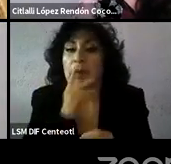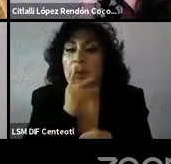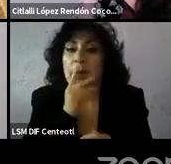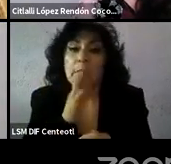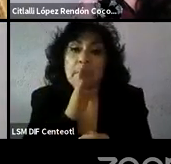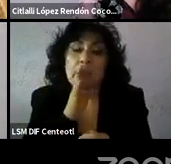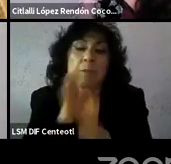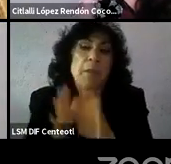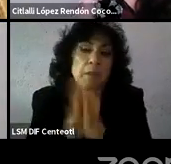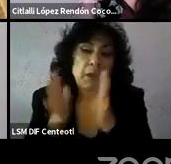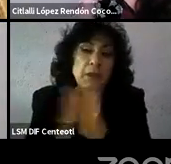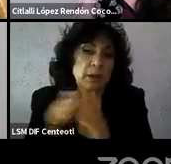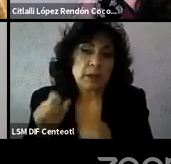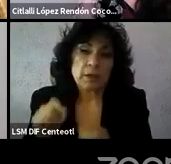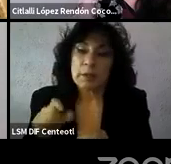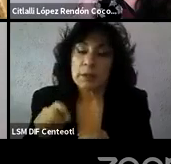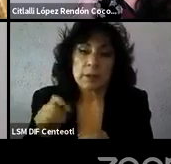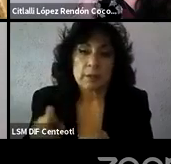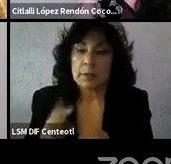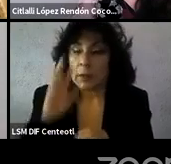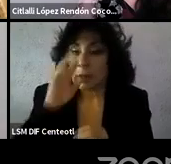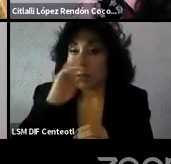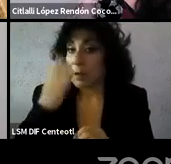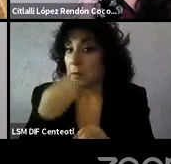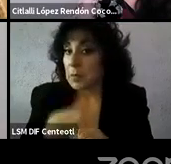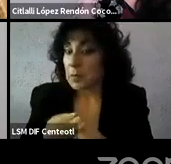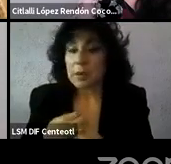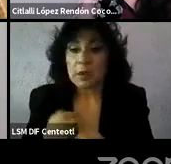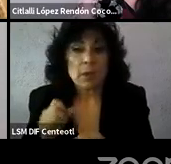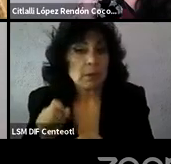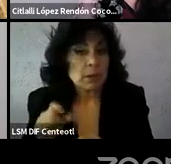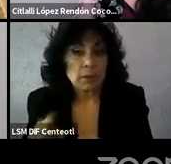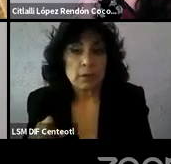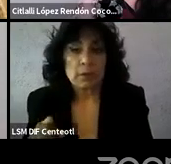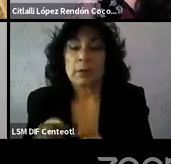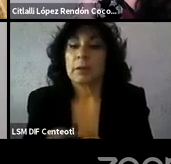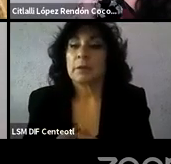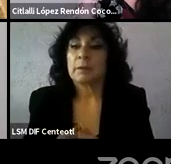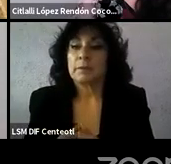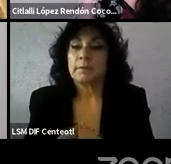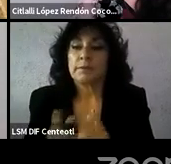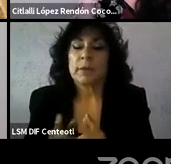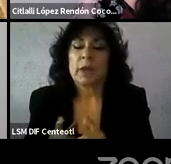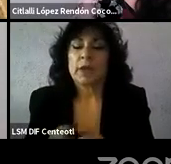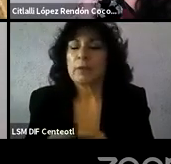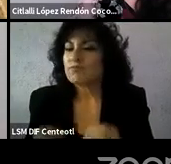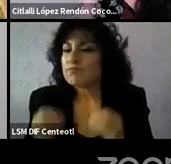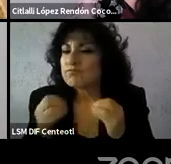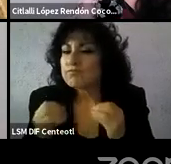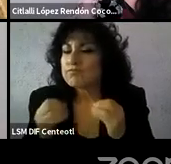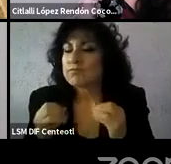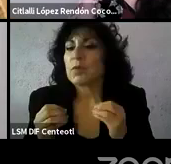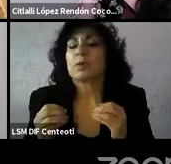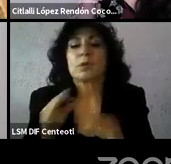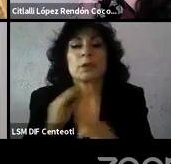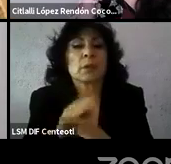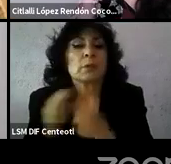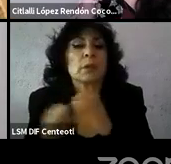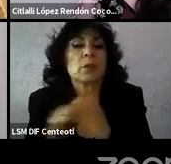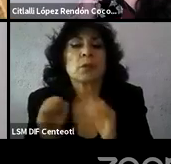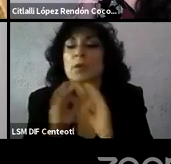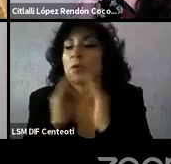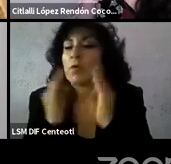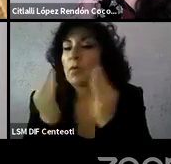los papás y las mamás también asumen la responsabilidad dentro de la escuela. O sea, hay N cosas, o sea, no hay una técnica, una